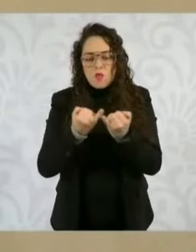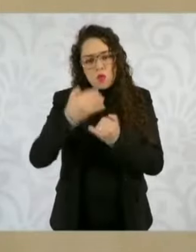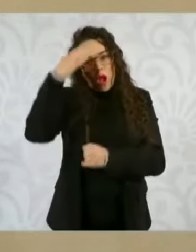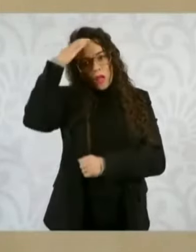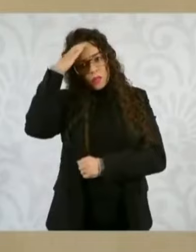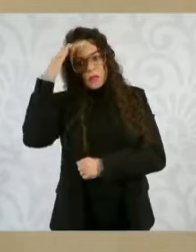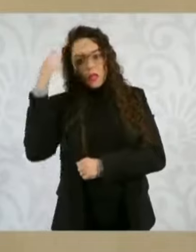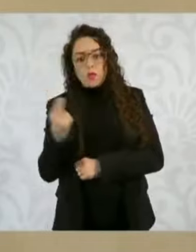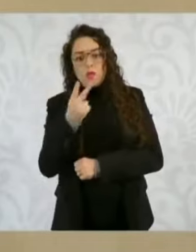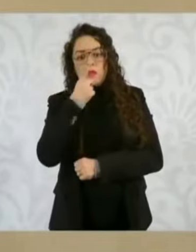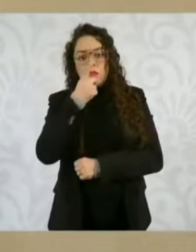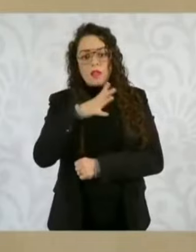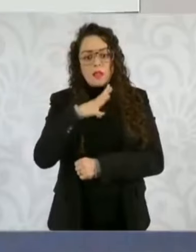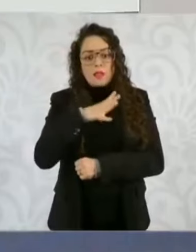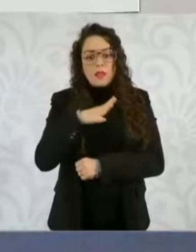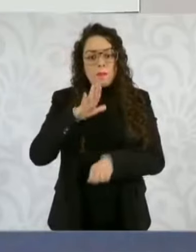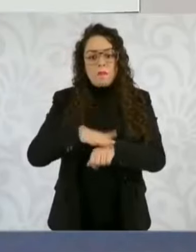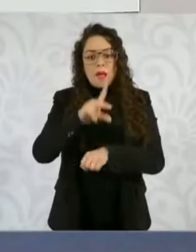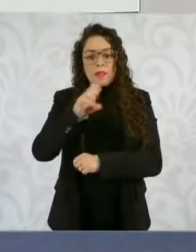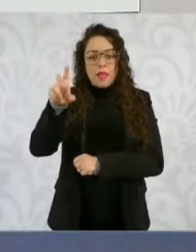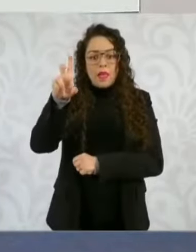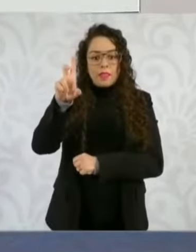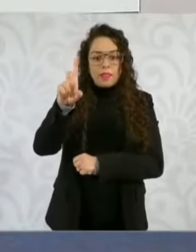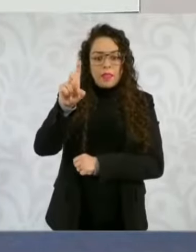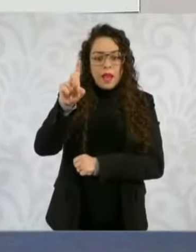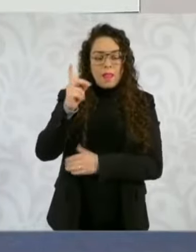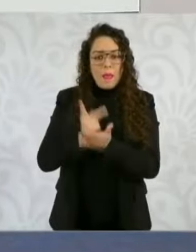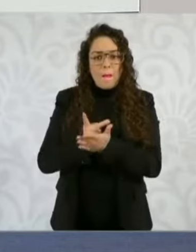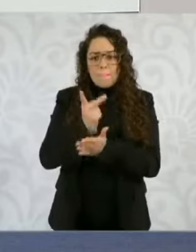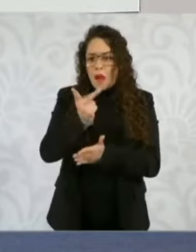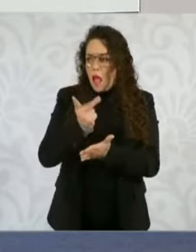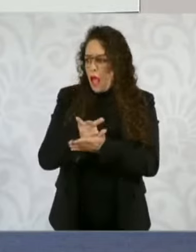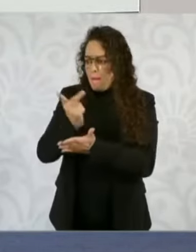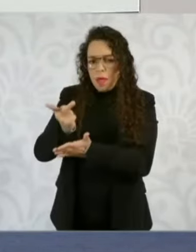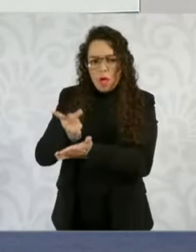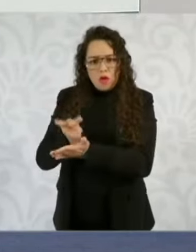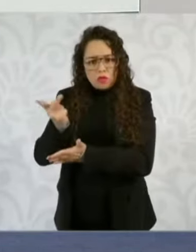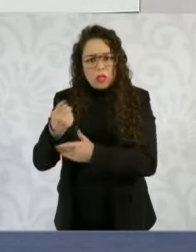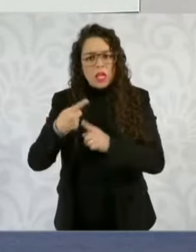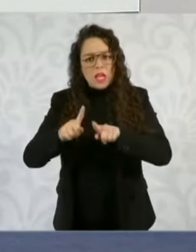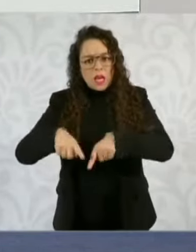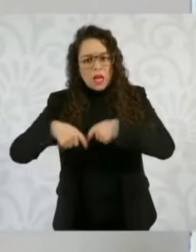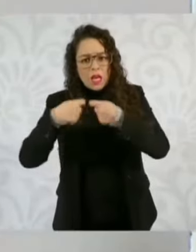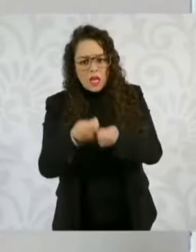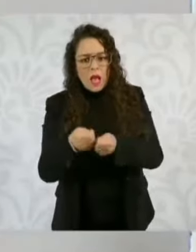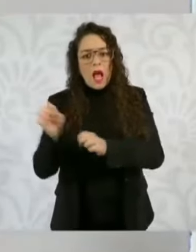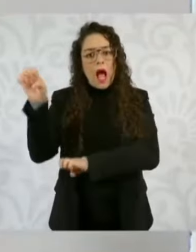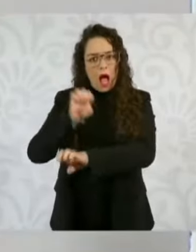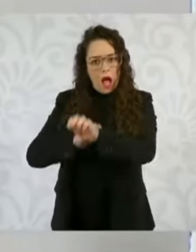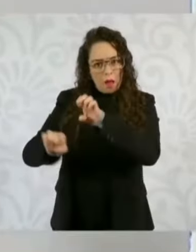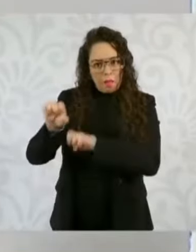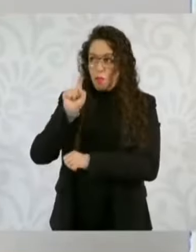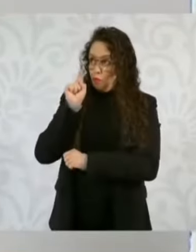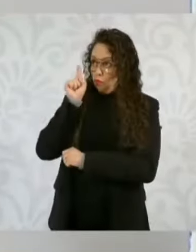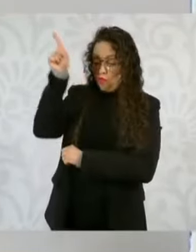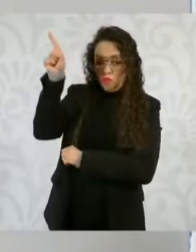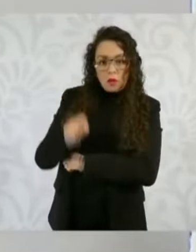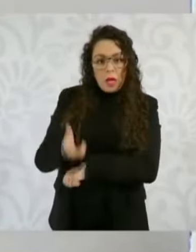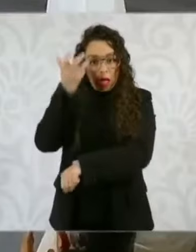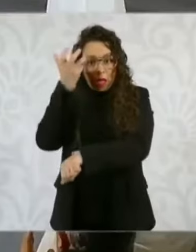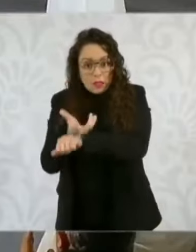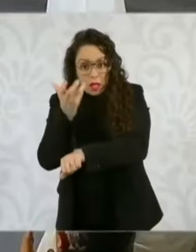de 30 premios, que por cierto, muchos de ellos fueron otorgados por agencias de Estados Unidos.